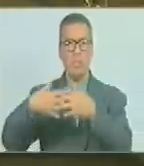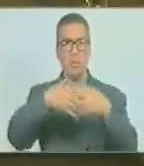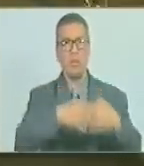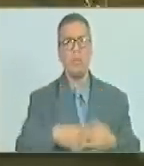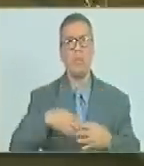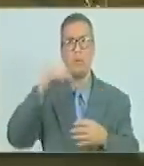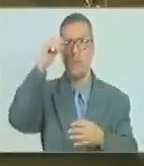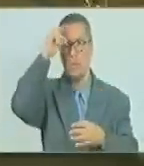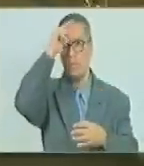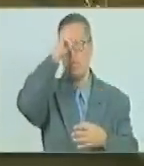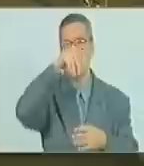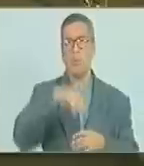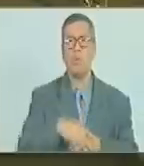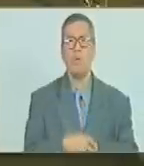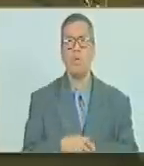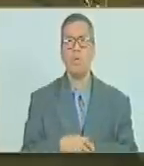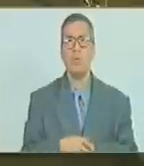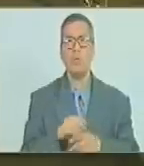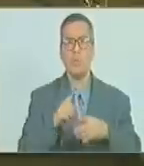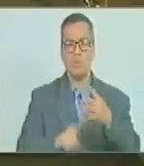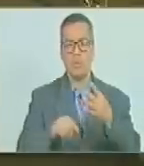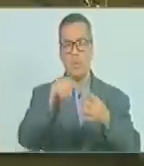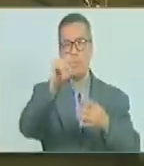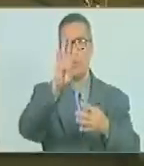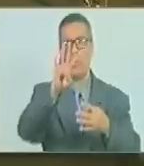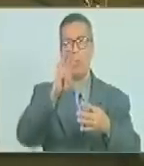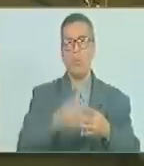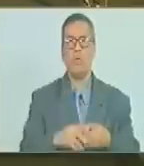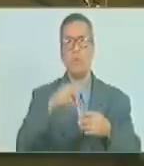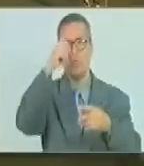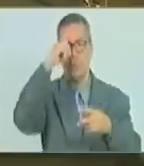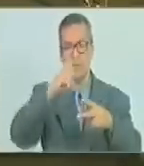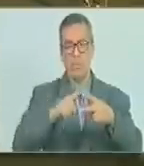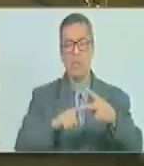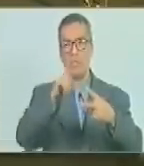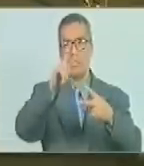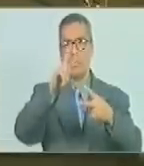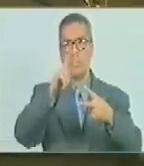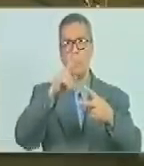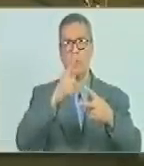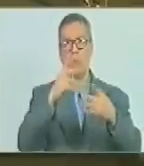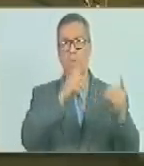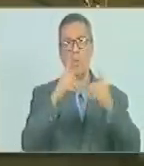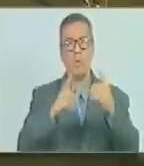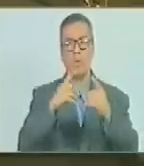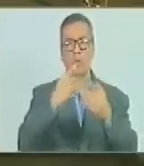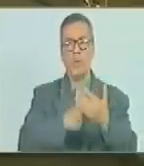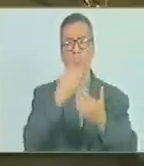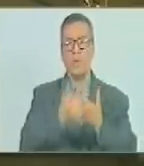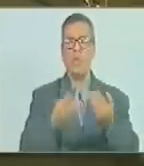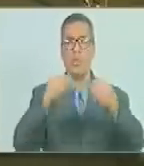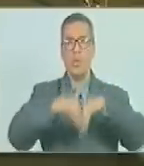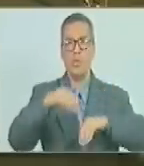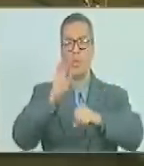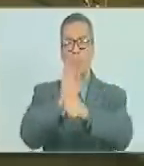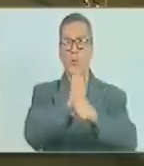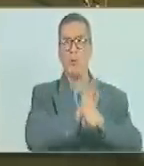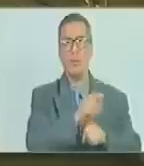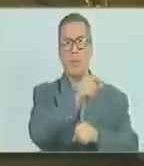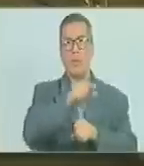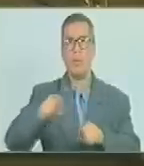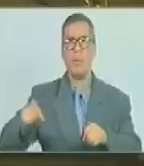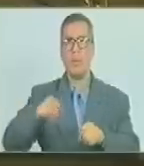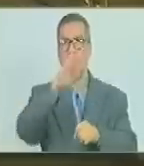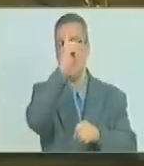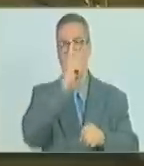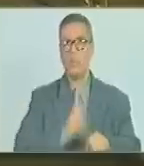Unidos, Donald Trump. Punto número cuatro, segunda discusión del proyecto de ley orgánica para la protección de las personas